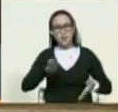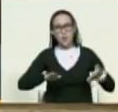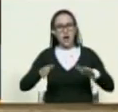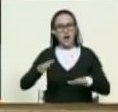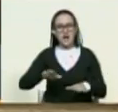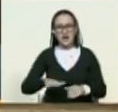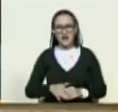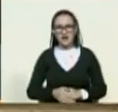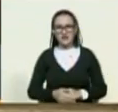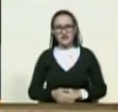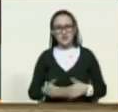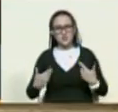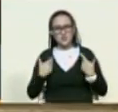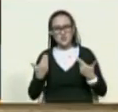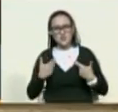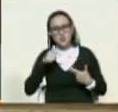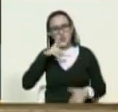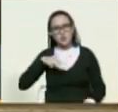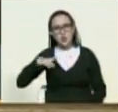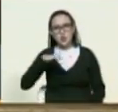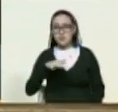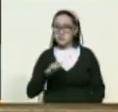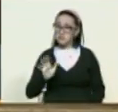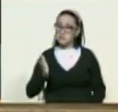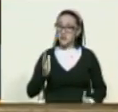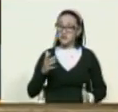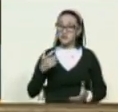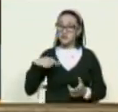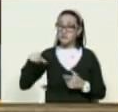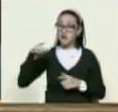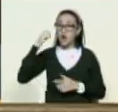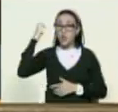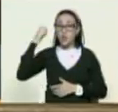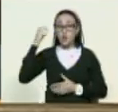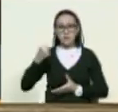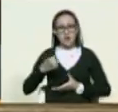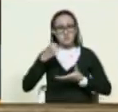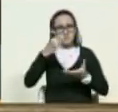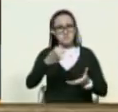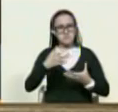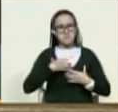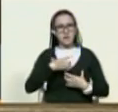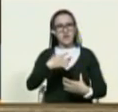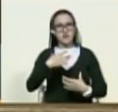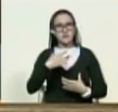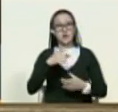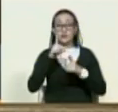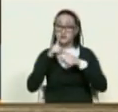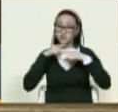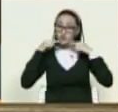por causar sufrimiento a un pueblo. Pareciera que el Parlamento Europeo entonces empieza a